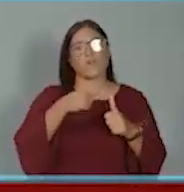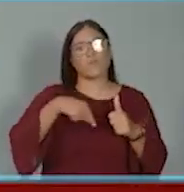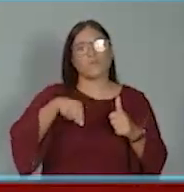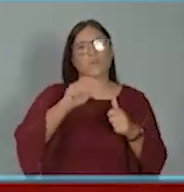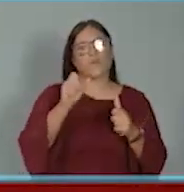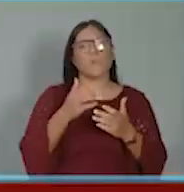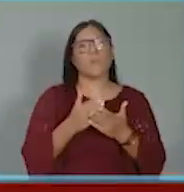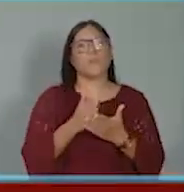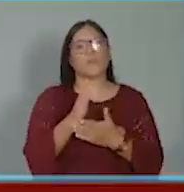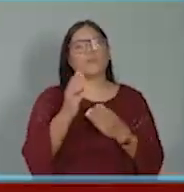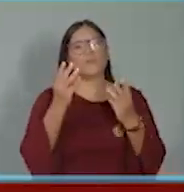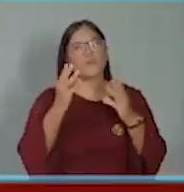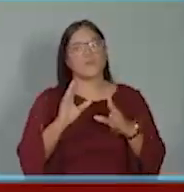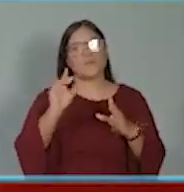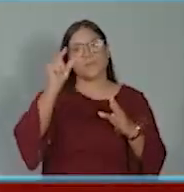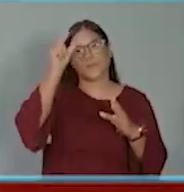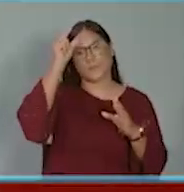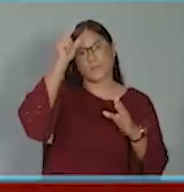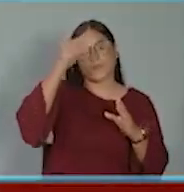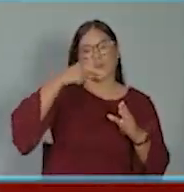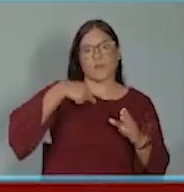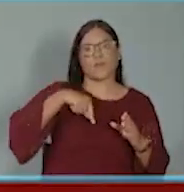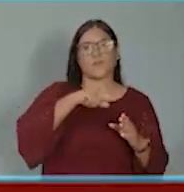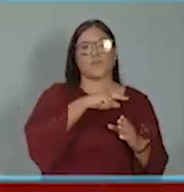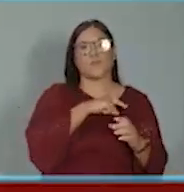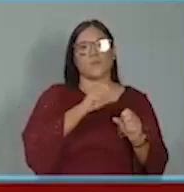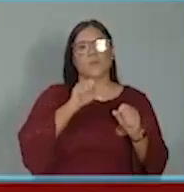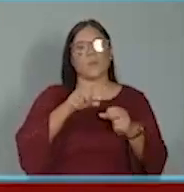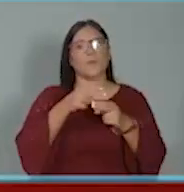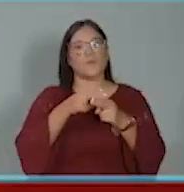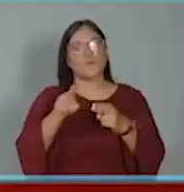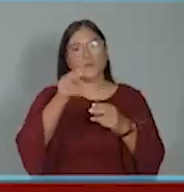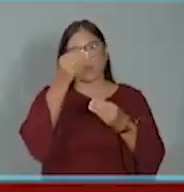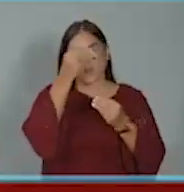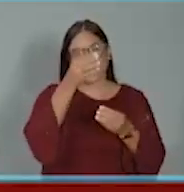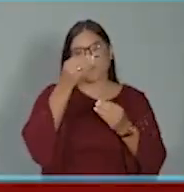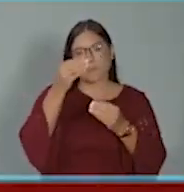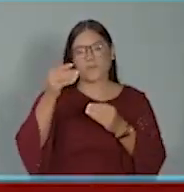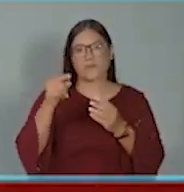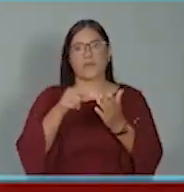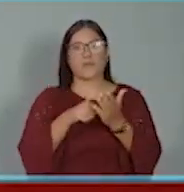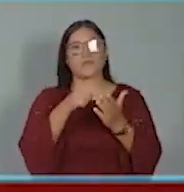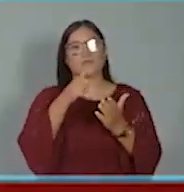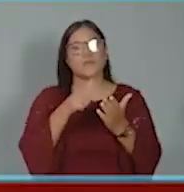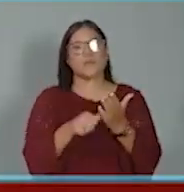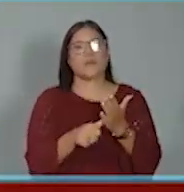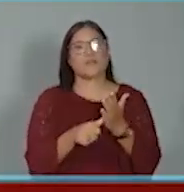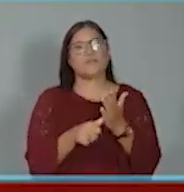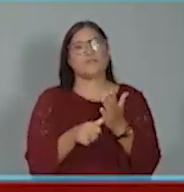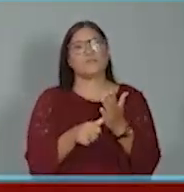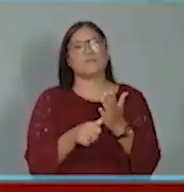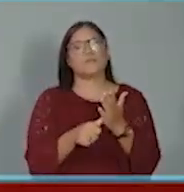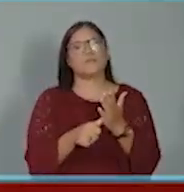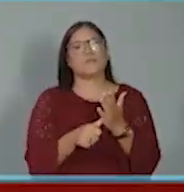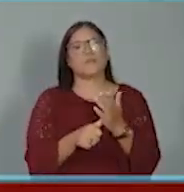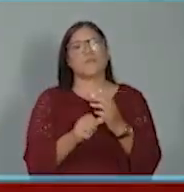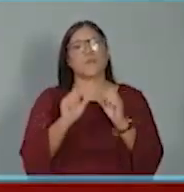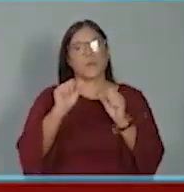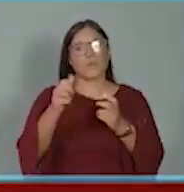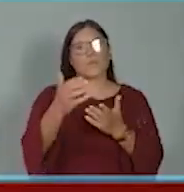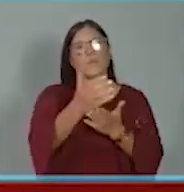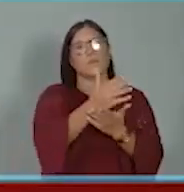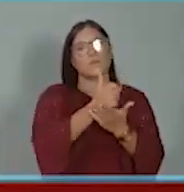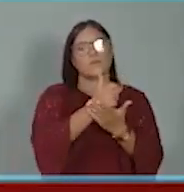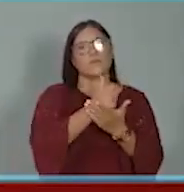entre el Ministerio de administración pública la contraloría y nosotros de que fueran notificados estos estas estas cartas de compromiso entonces se